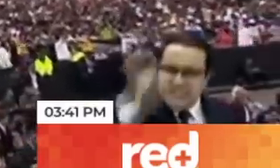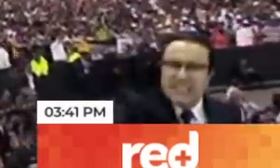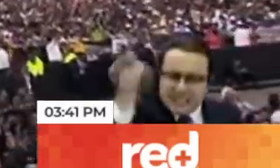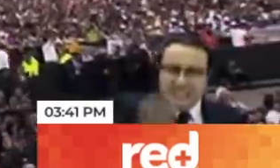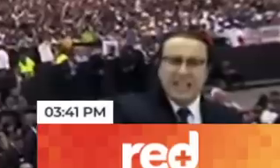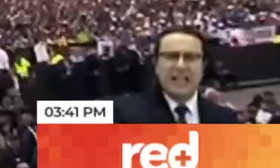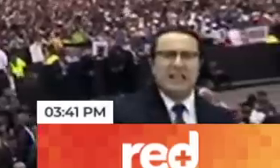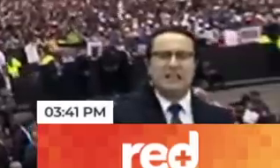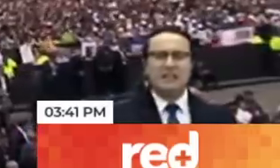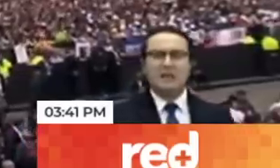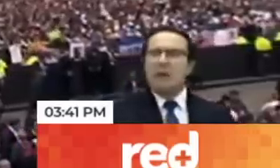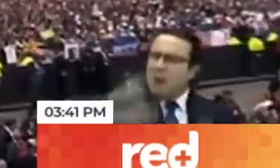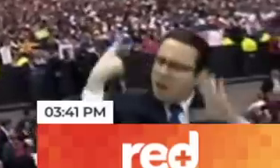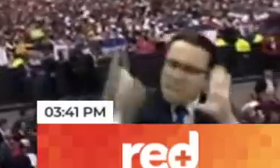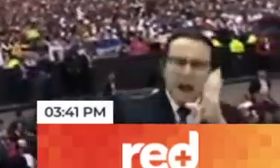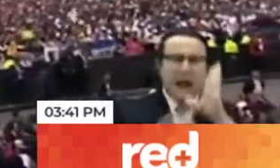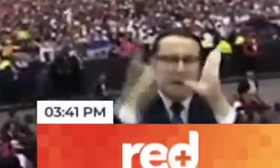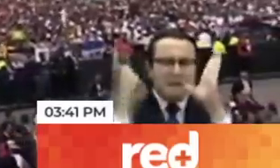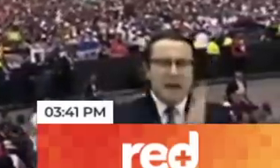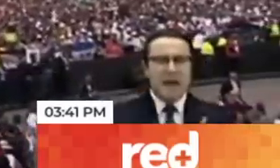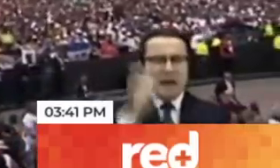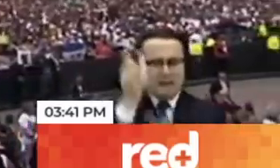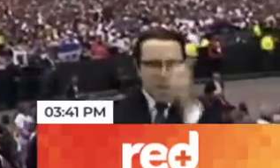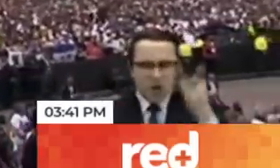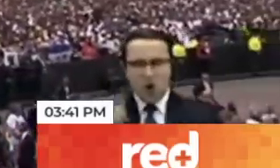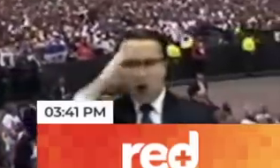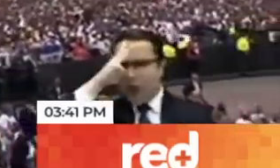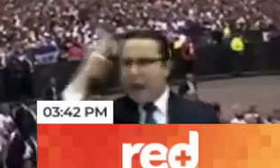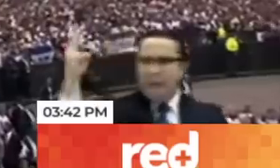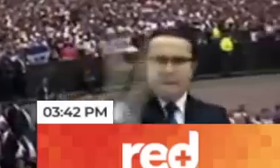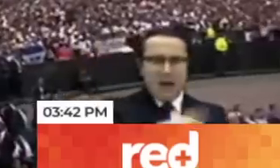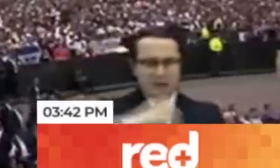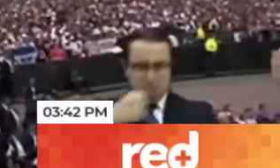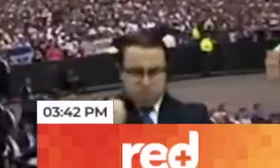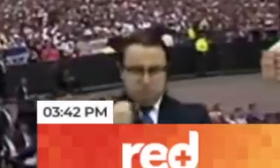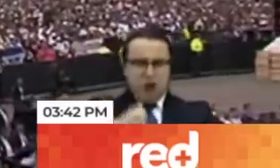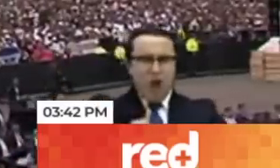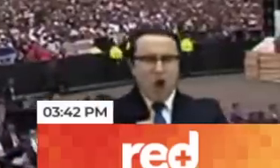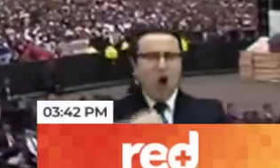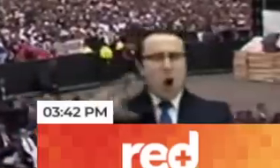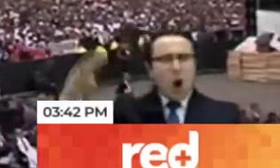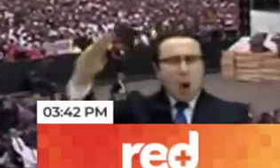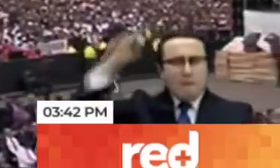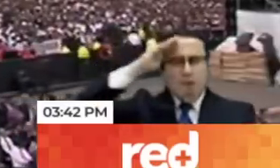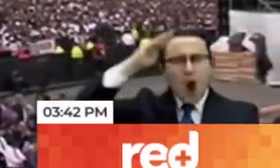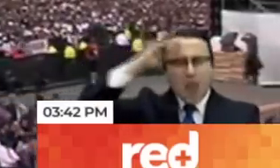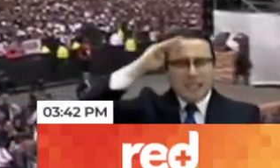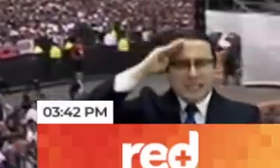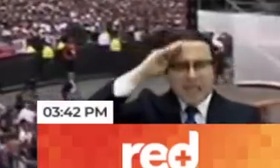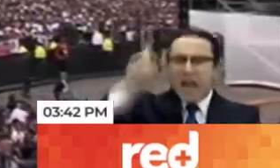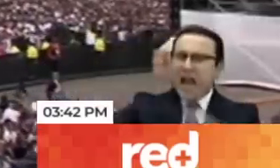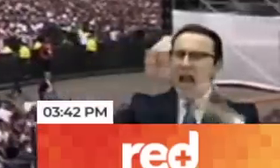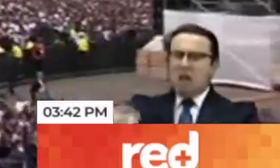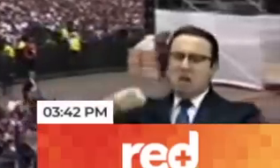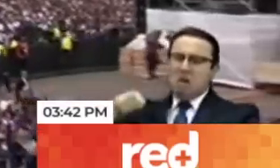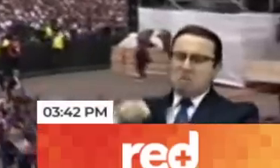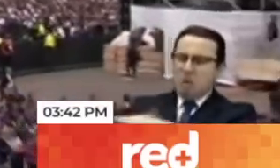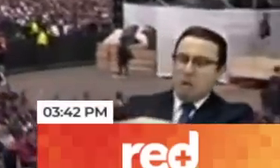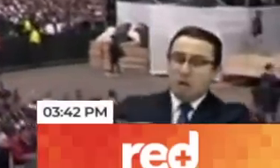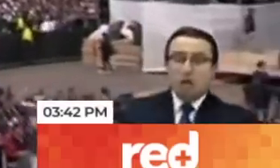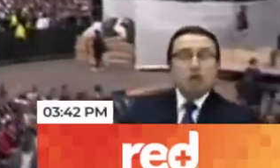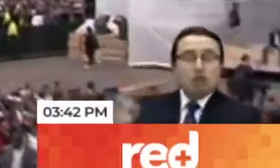centenares y miles también de soldados y policiales, incluyendo los que han sido asesinados hace pocos